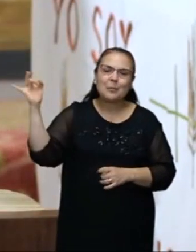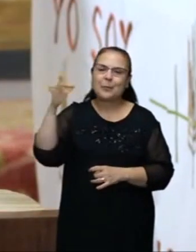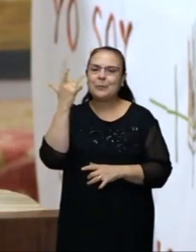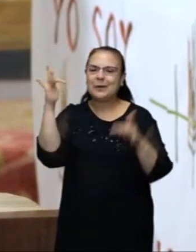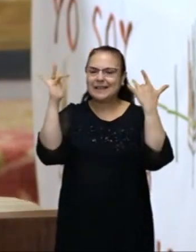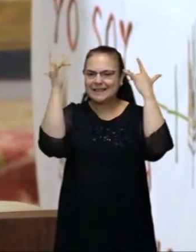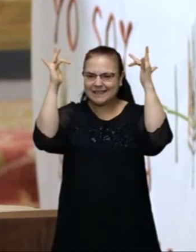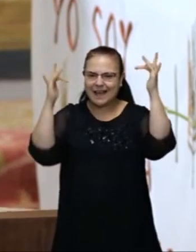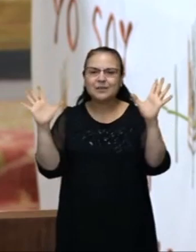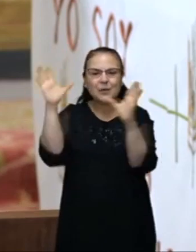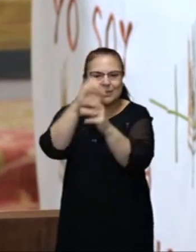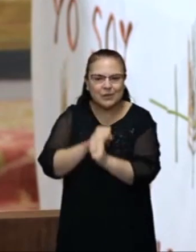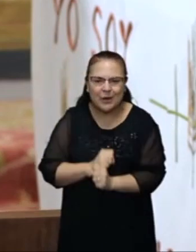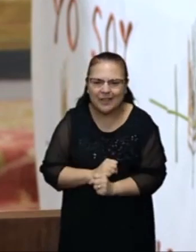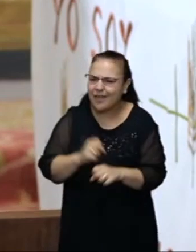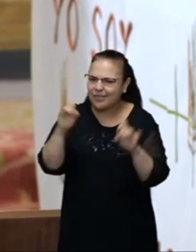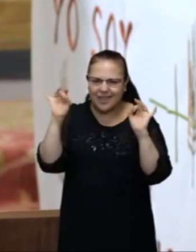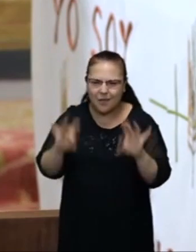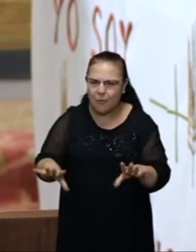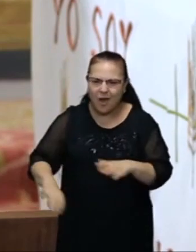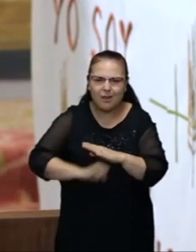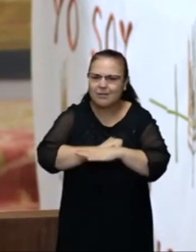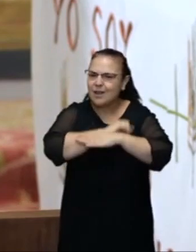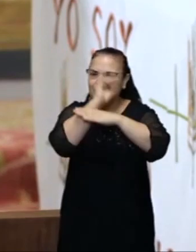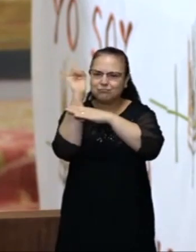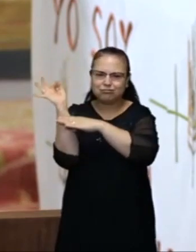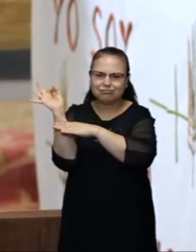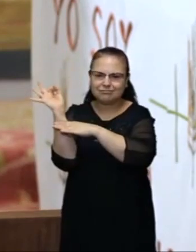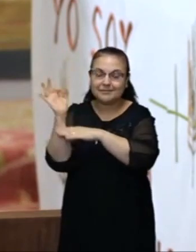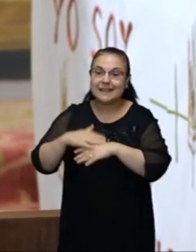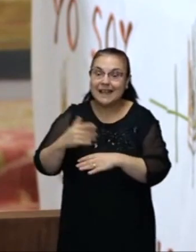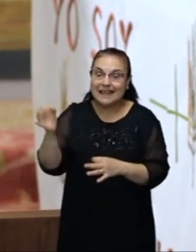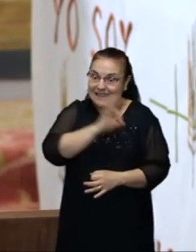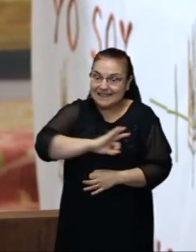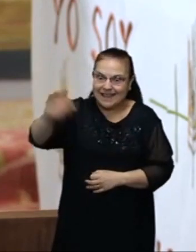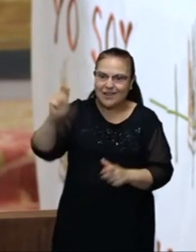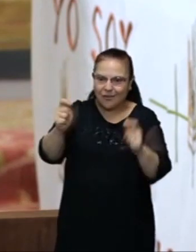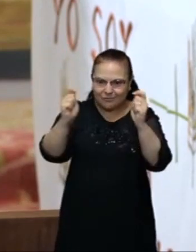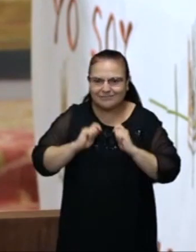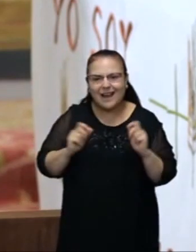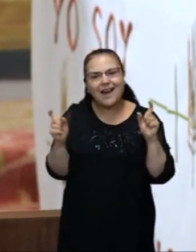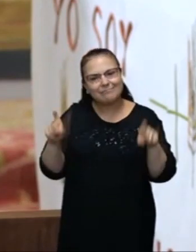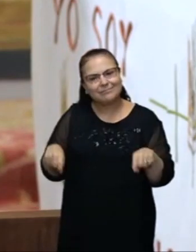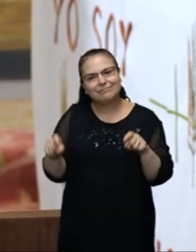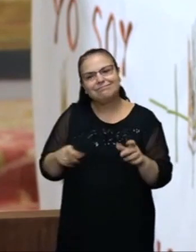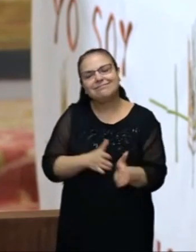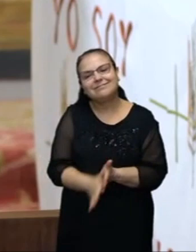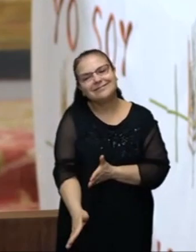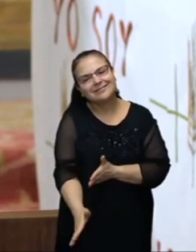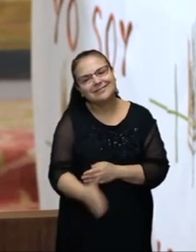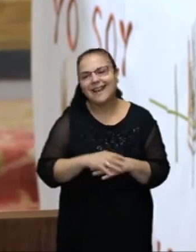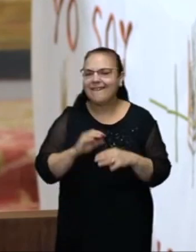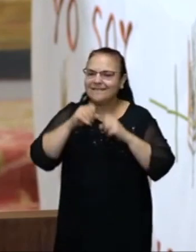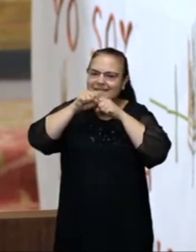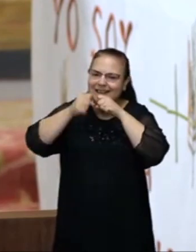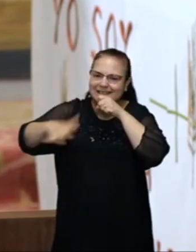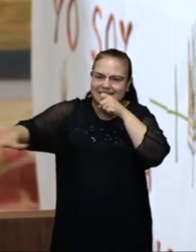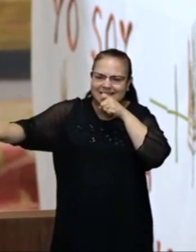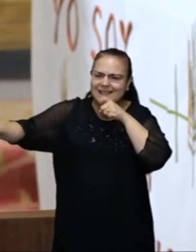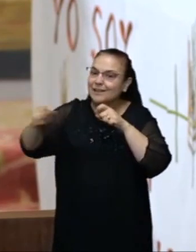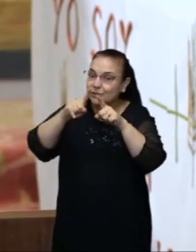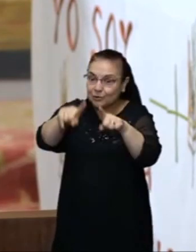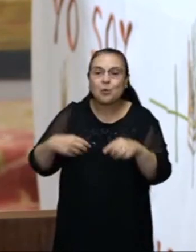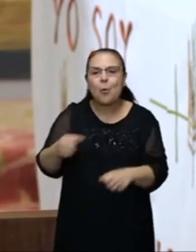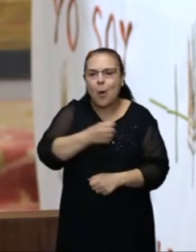se volverá mediodía. El Señor te dará reposo permanente, en el desierto saciará